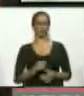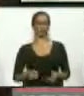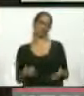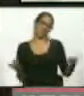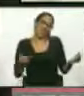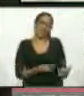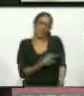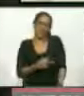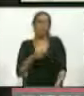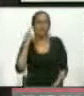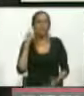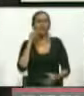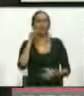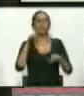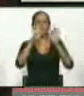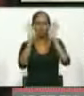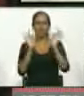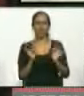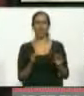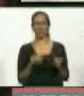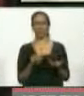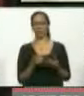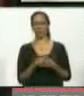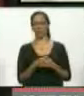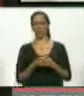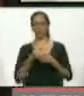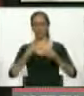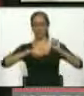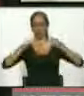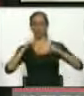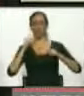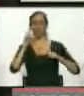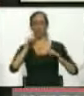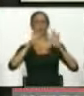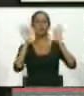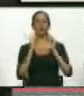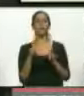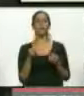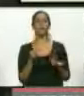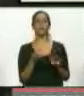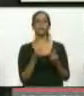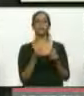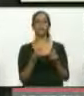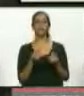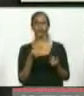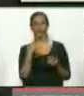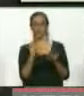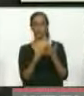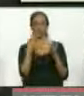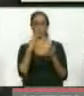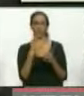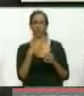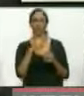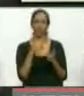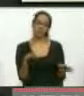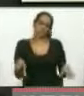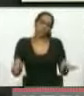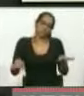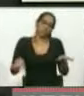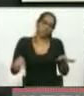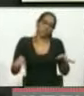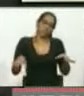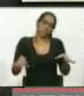conocemos cuál es tu mecanismo de negociación y tu mecanismo de negociación es eso hasta que tú no lo veas a 1 tirados cuando ya lo ves